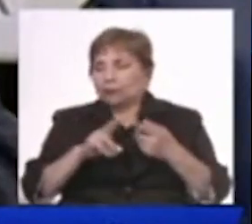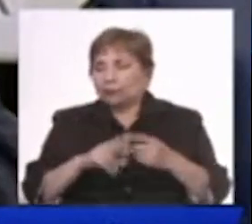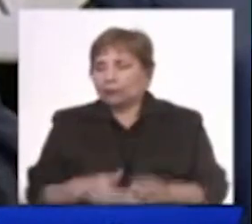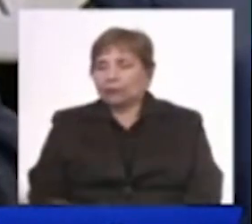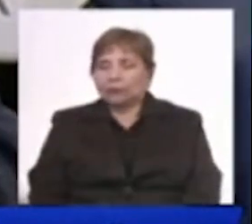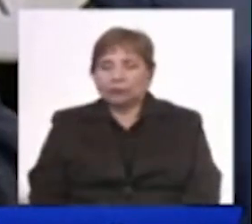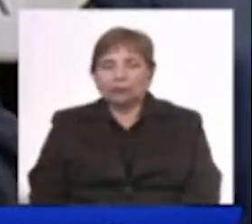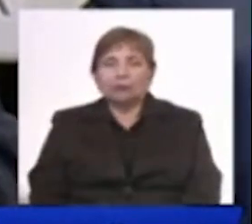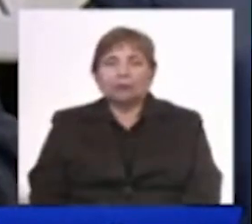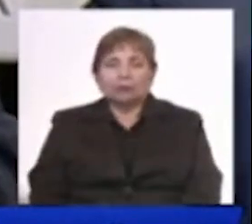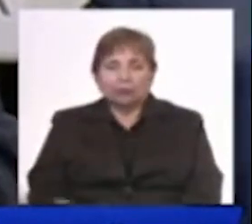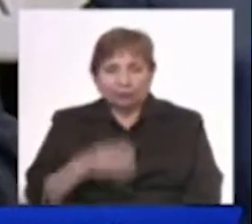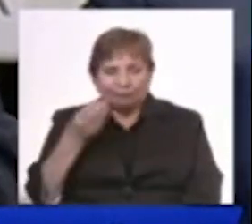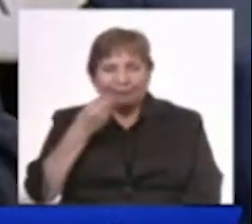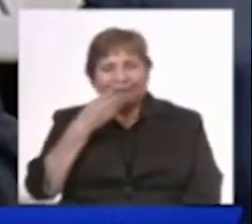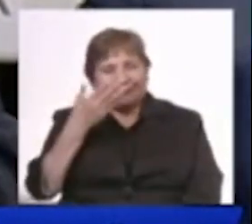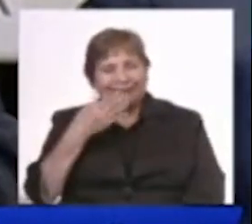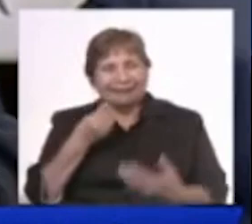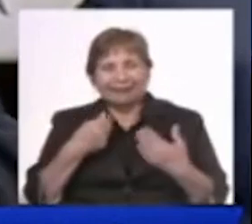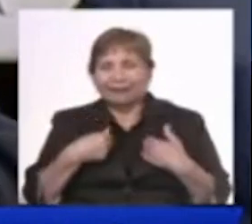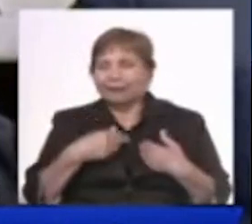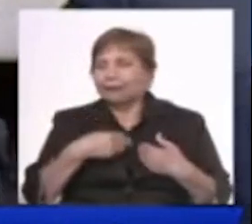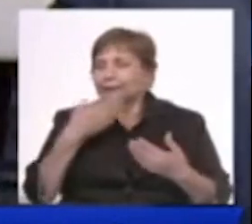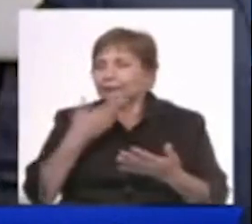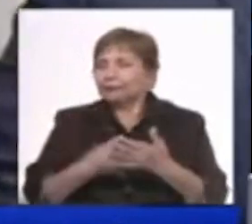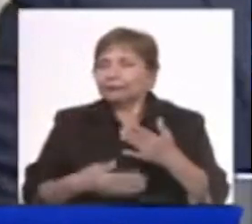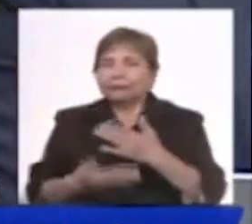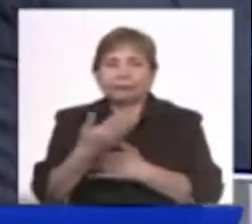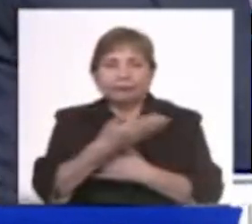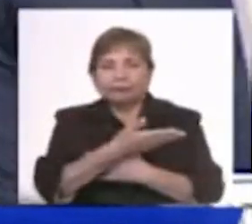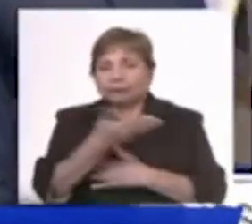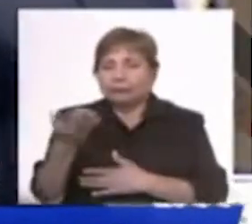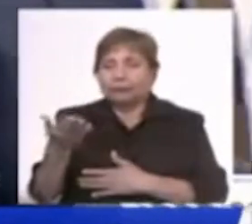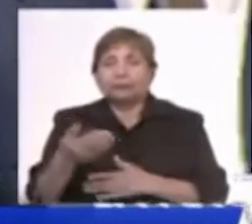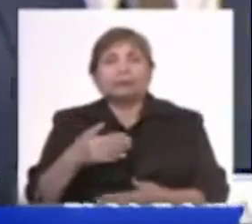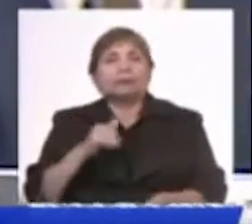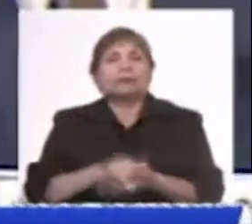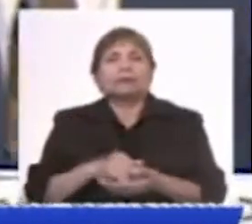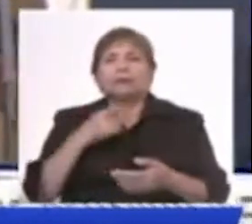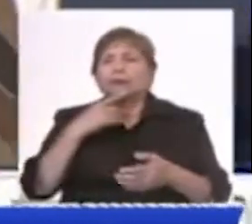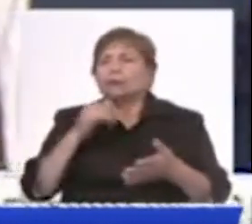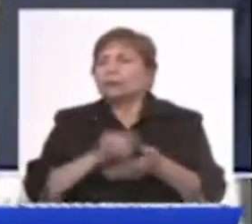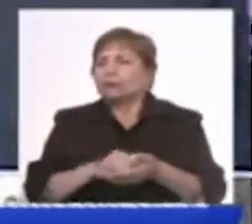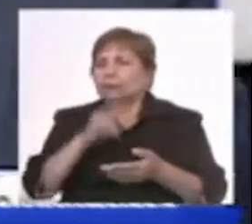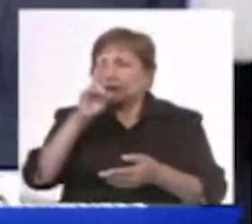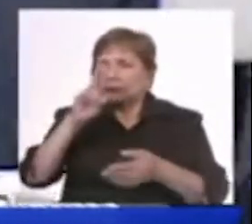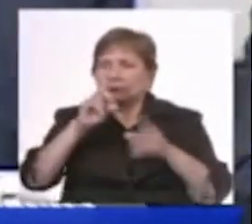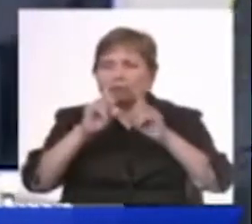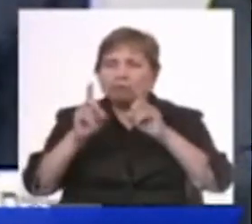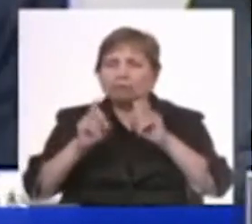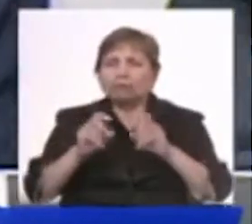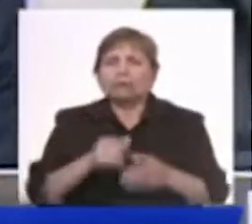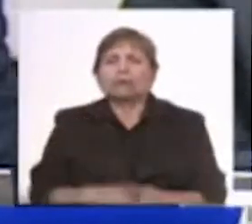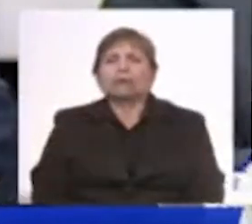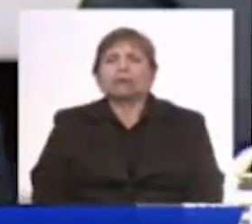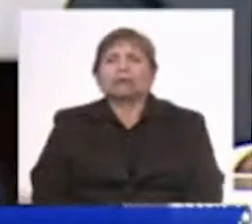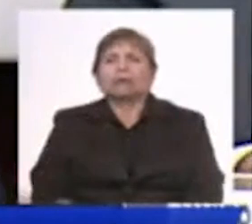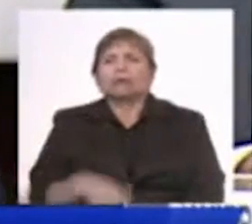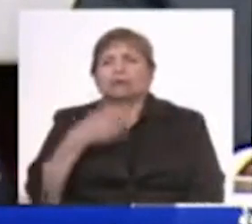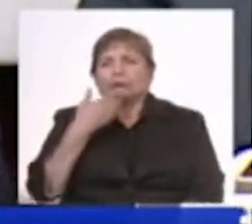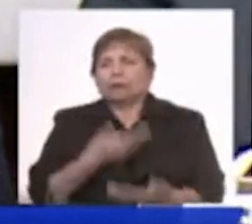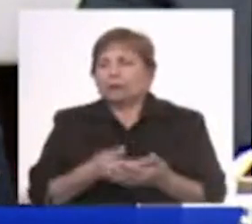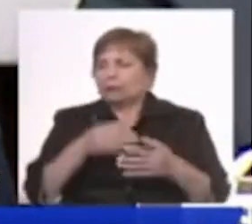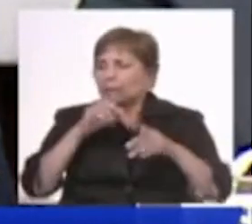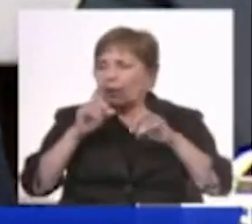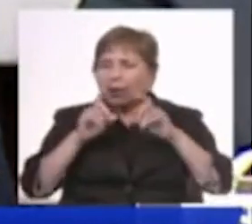Sí, ¿qué tal? ¿Cómo está, oficial mayor? ¿Cómo están también a todos los presentes? Tengo dos consultas, básicamente. He estado haciendo